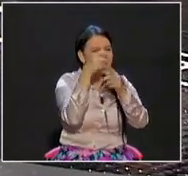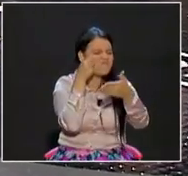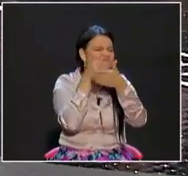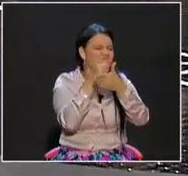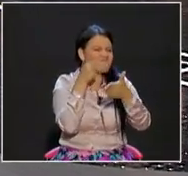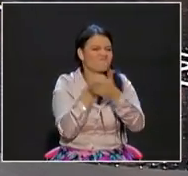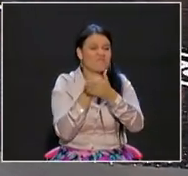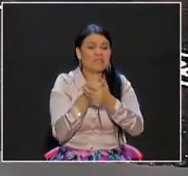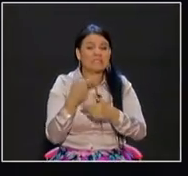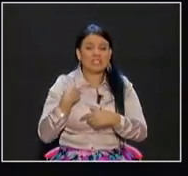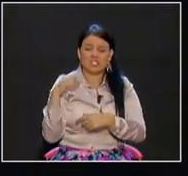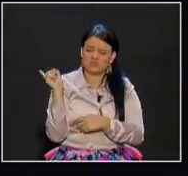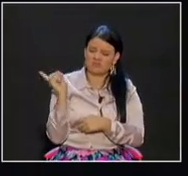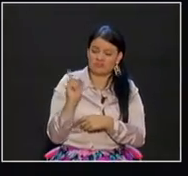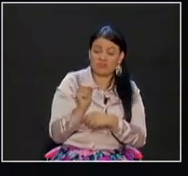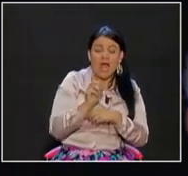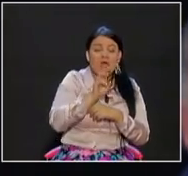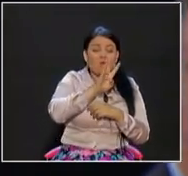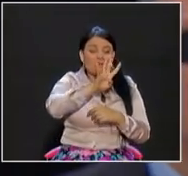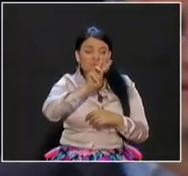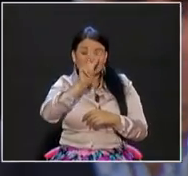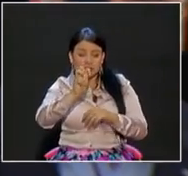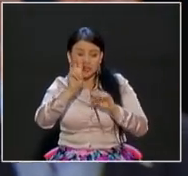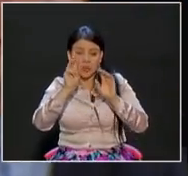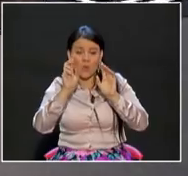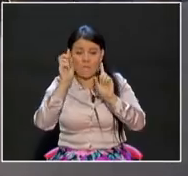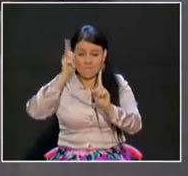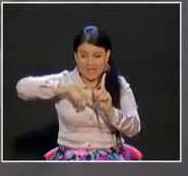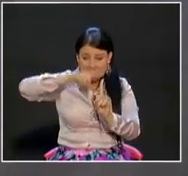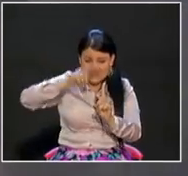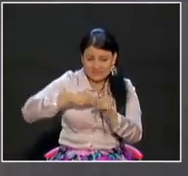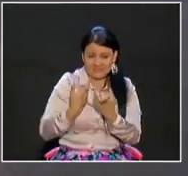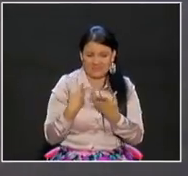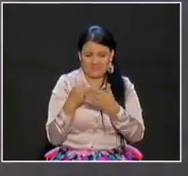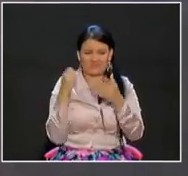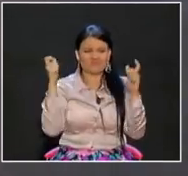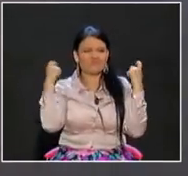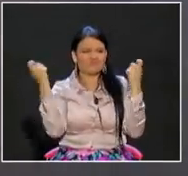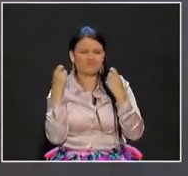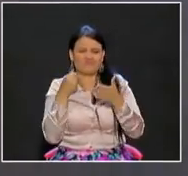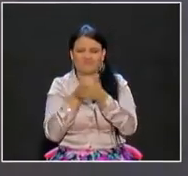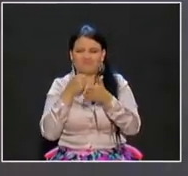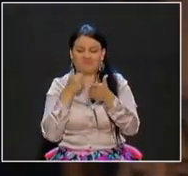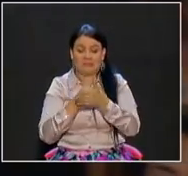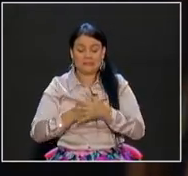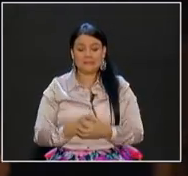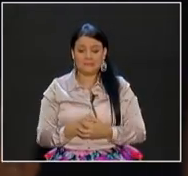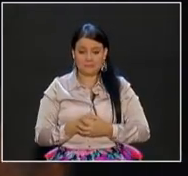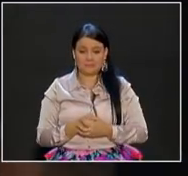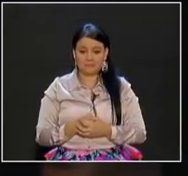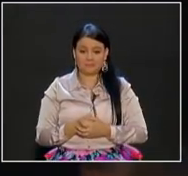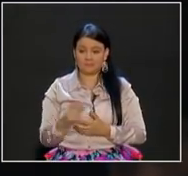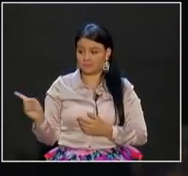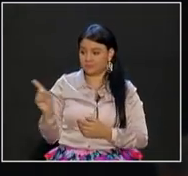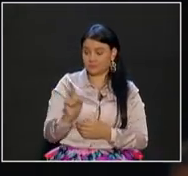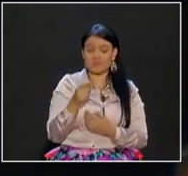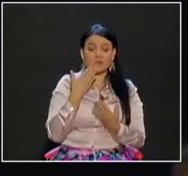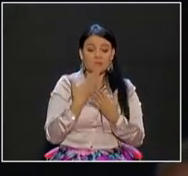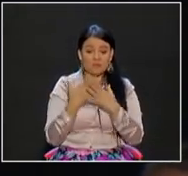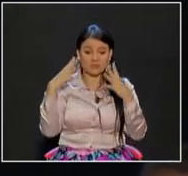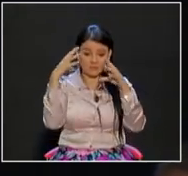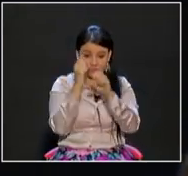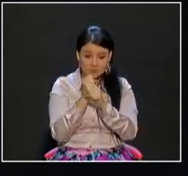48 meses de campaña eso es su turno candidato mauricio tobón muy buenas noches soy mauricio tobón